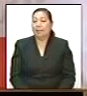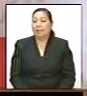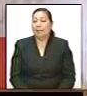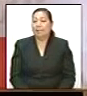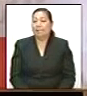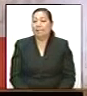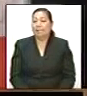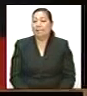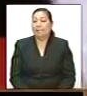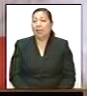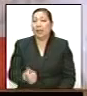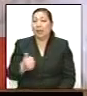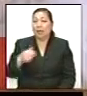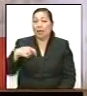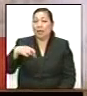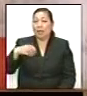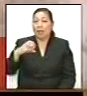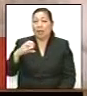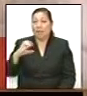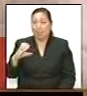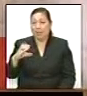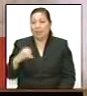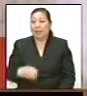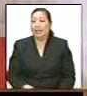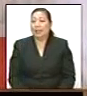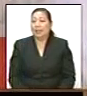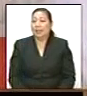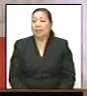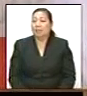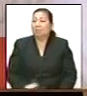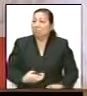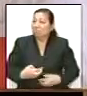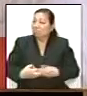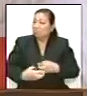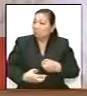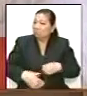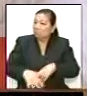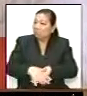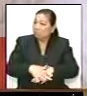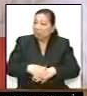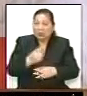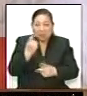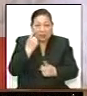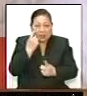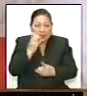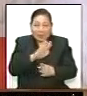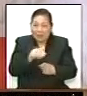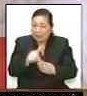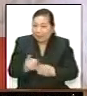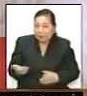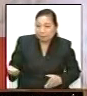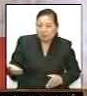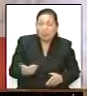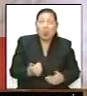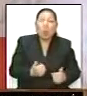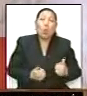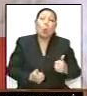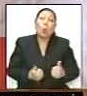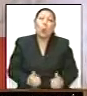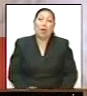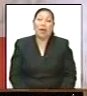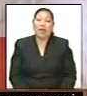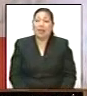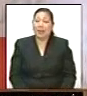apec es un es un proceso conocido por todos en los cuales en el